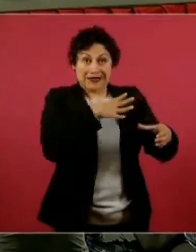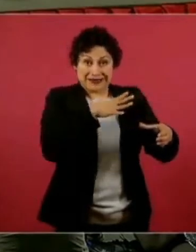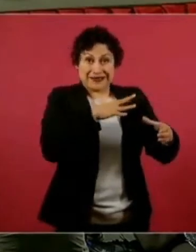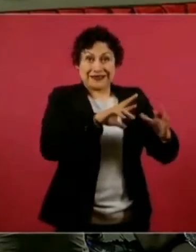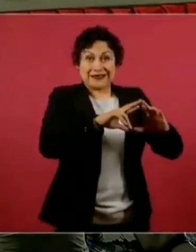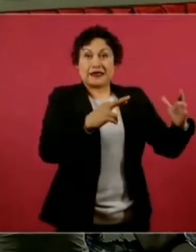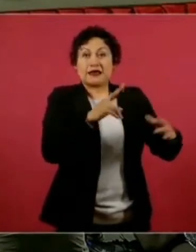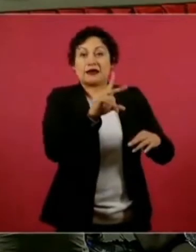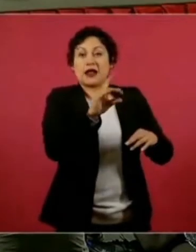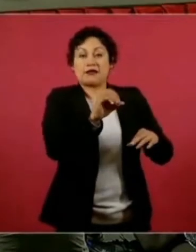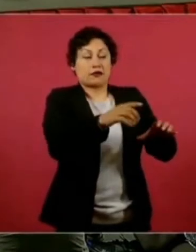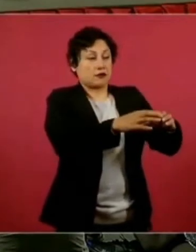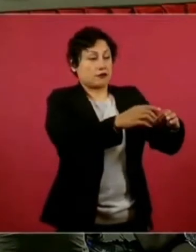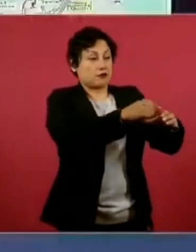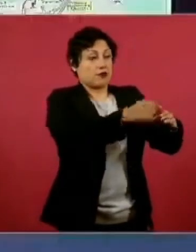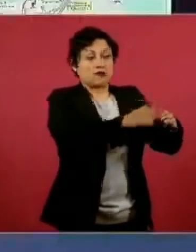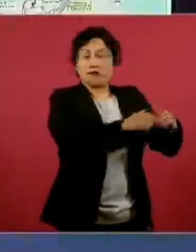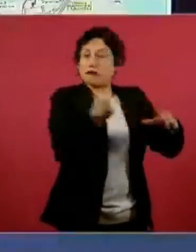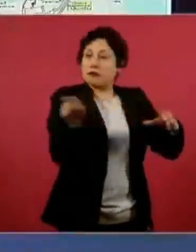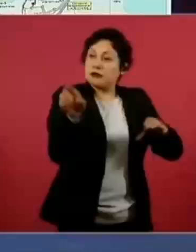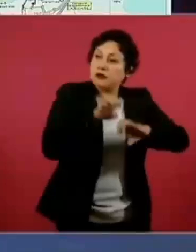una